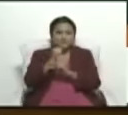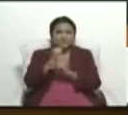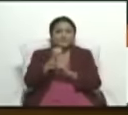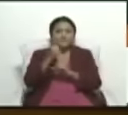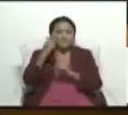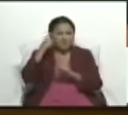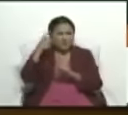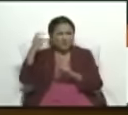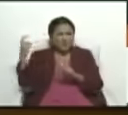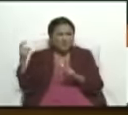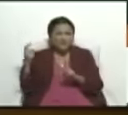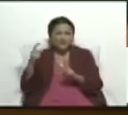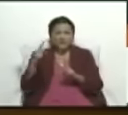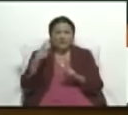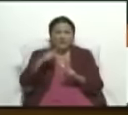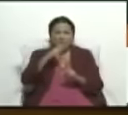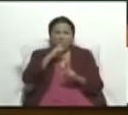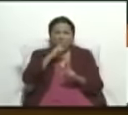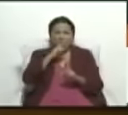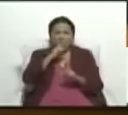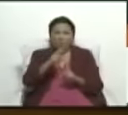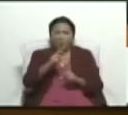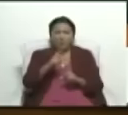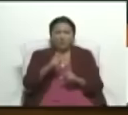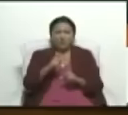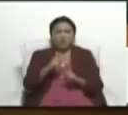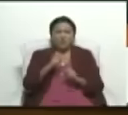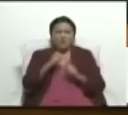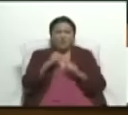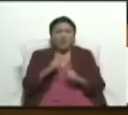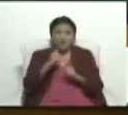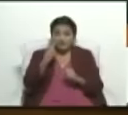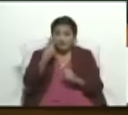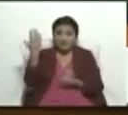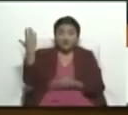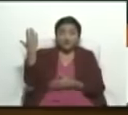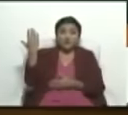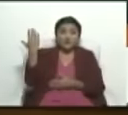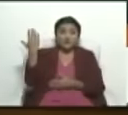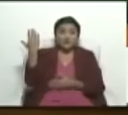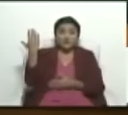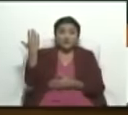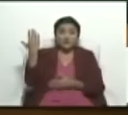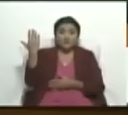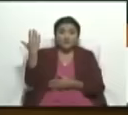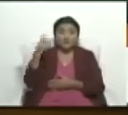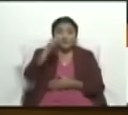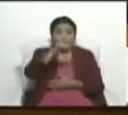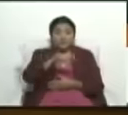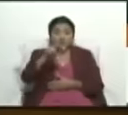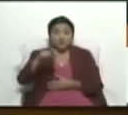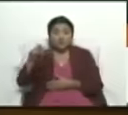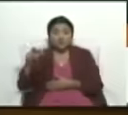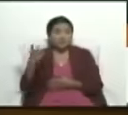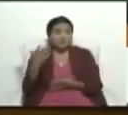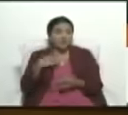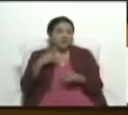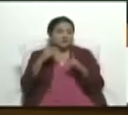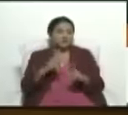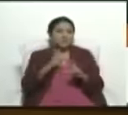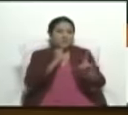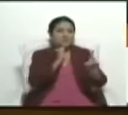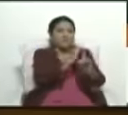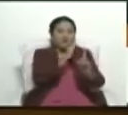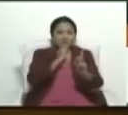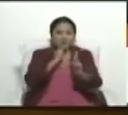ganada al odio, la envidia. Vean que esos son factores decisivos muchas veces en